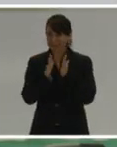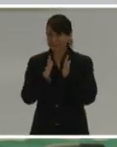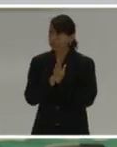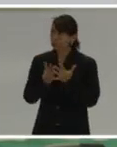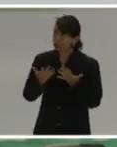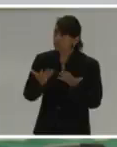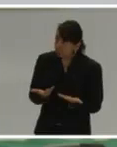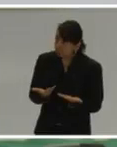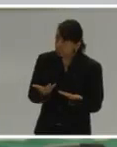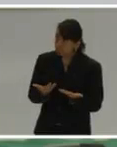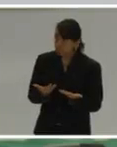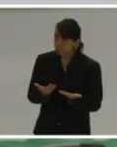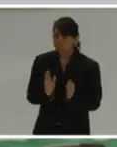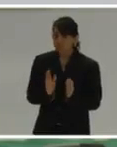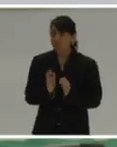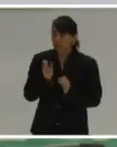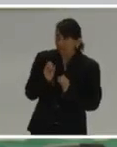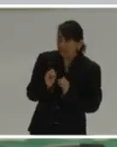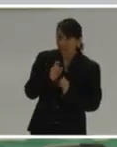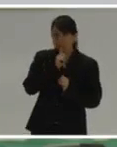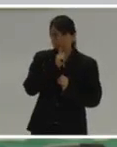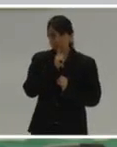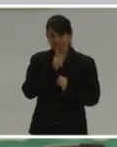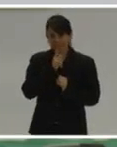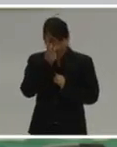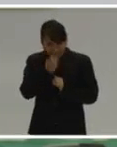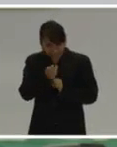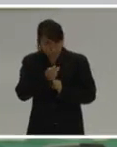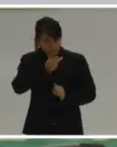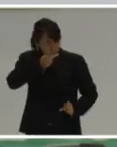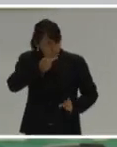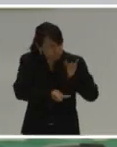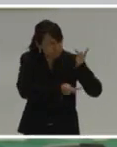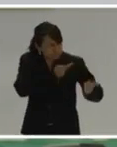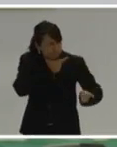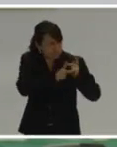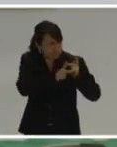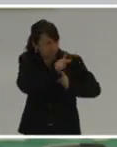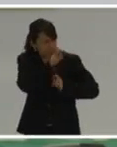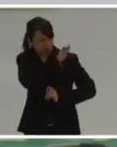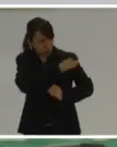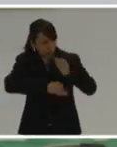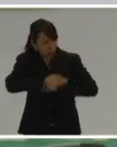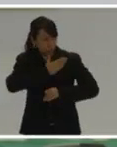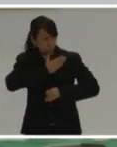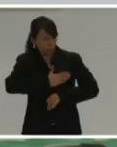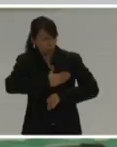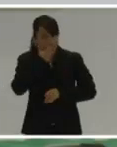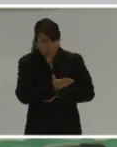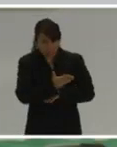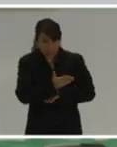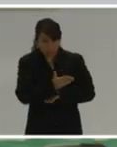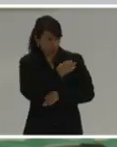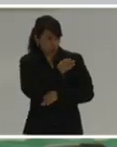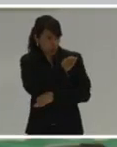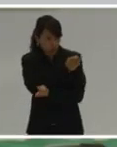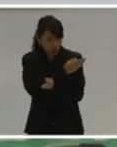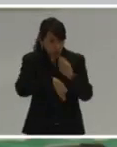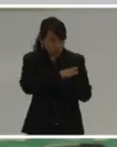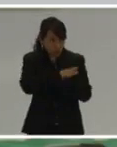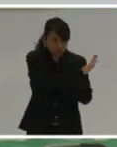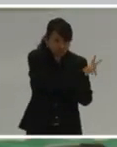Eso no es consulta, no es consulta, ¿sí? No es consentimiento previo, libre